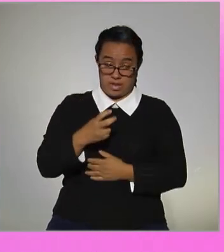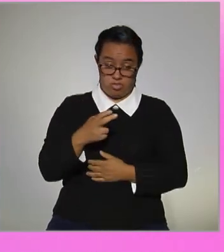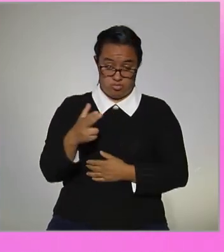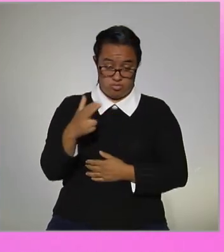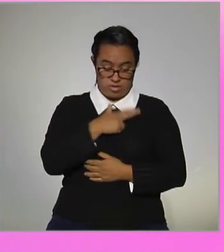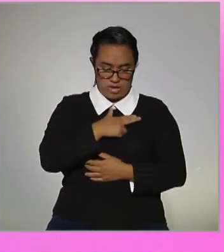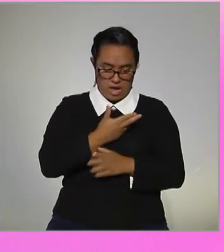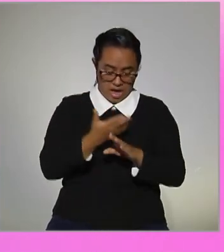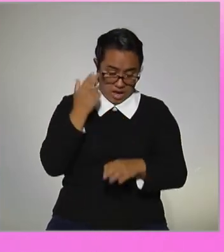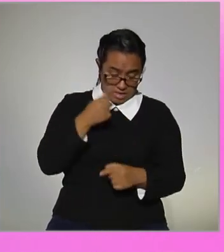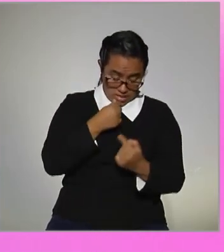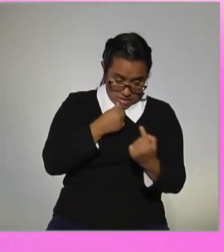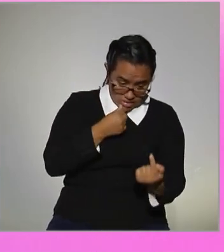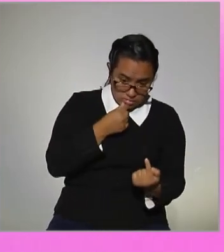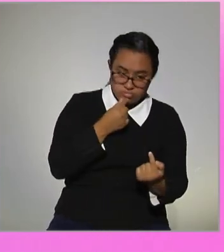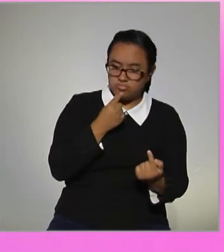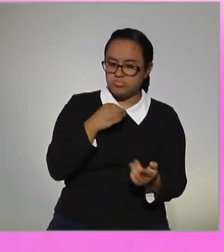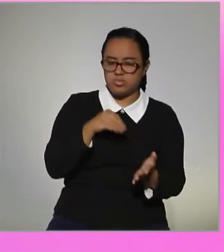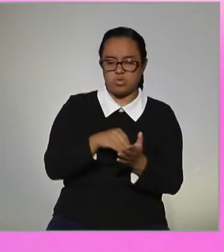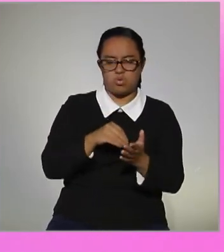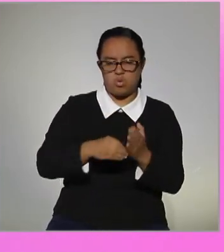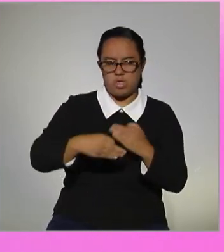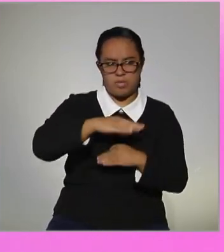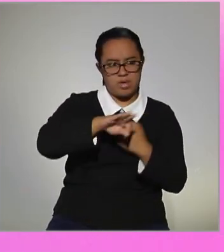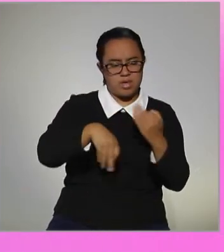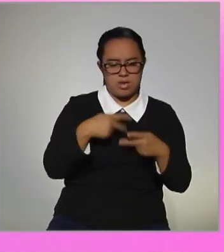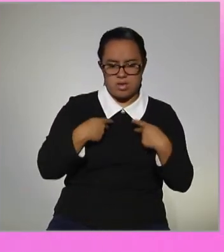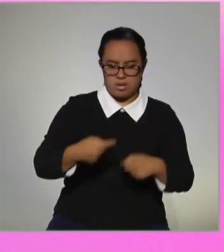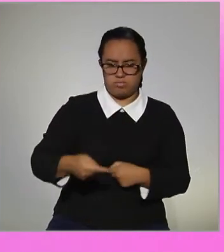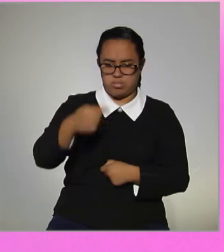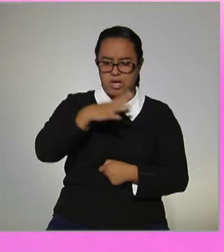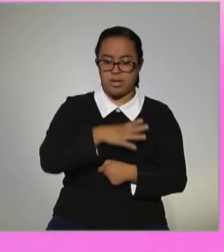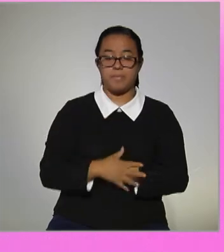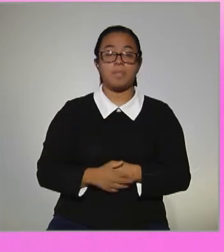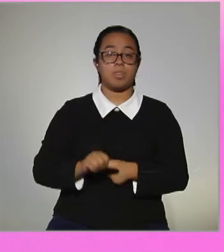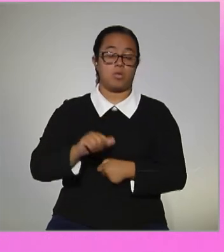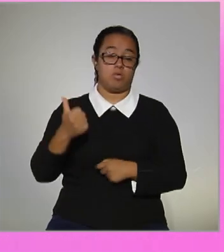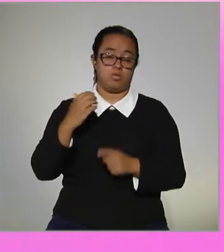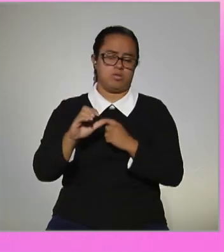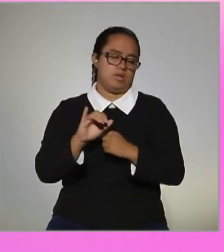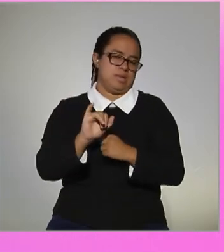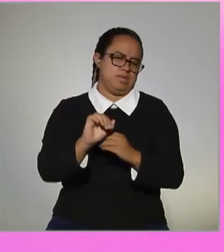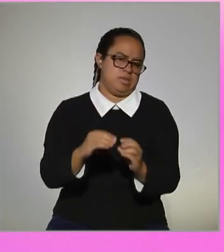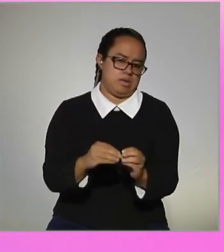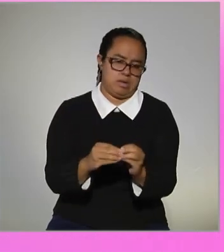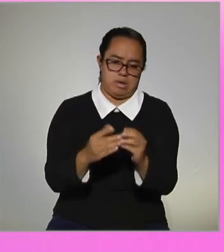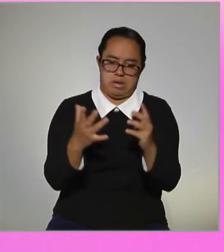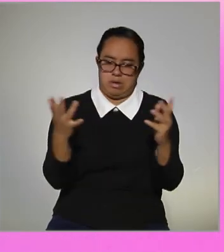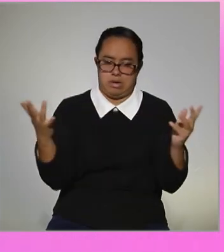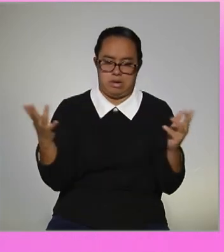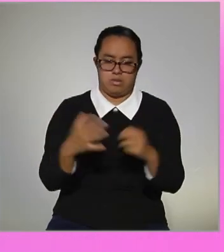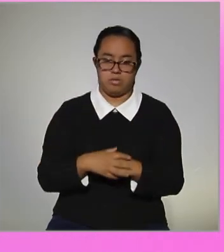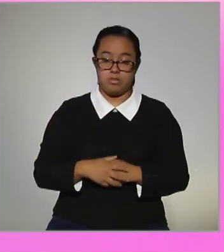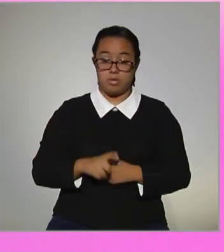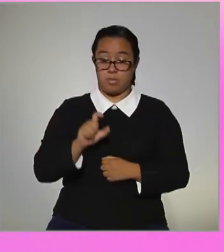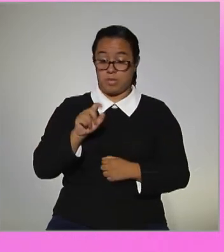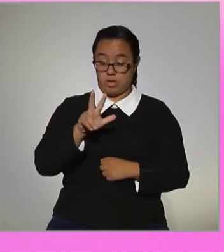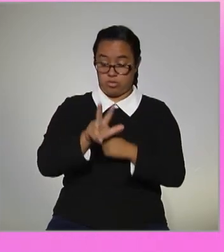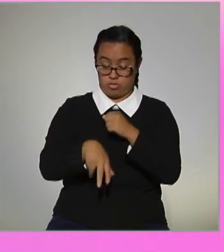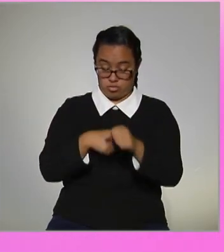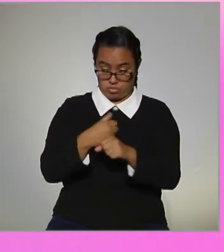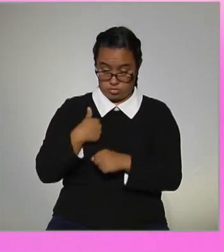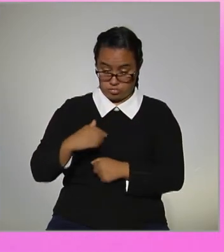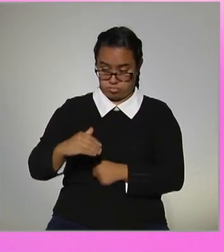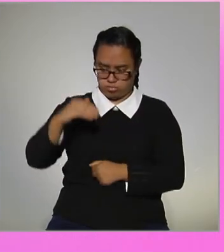heridas de la infancia las traemos todos. A mi Sol: sí, definitivamente. Después de 28